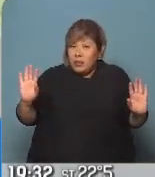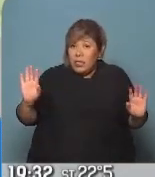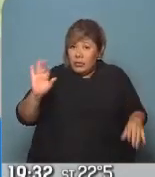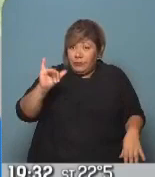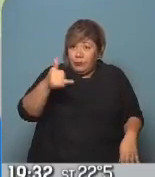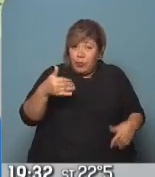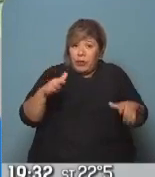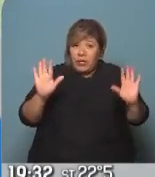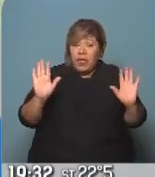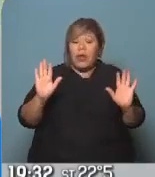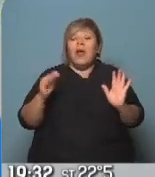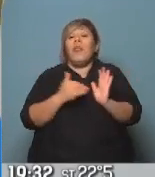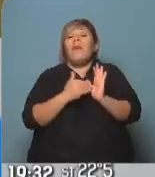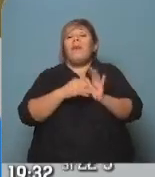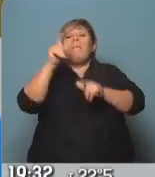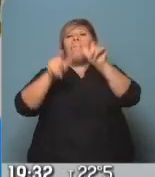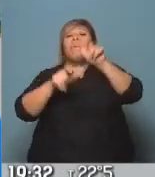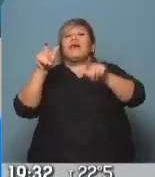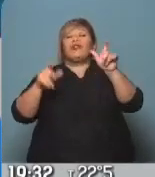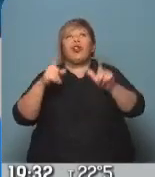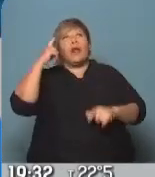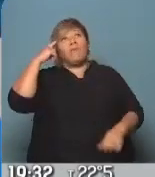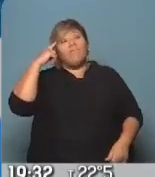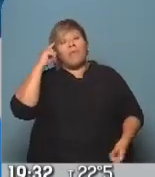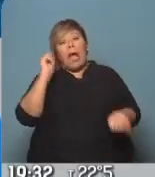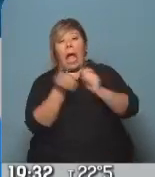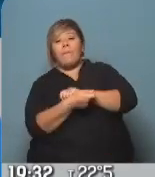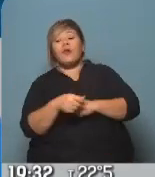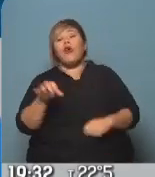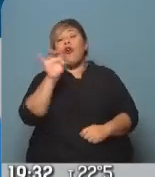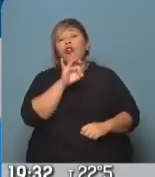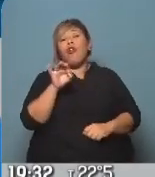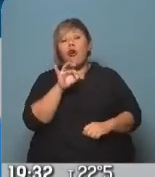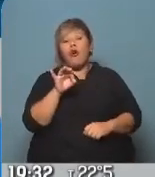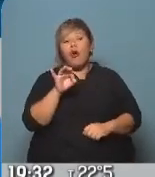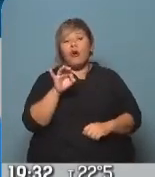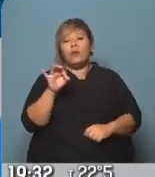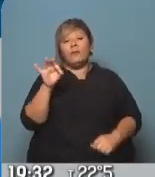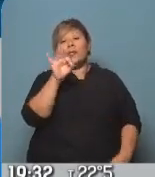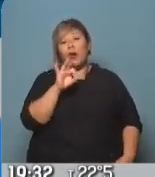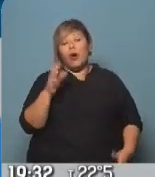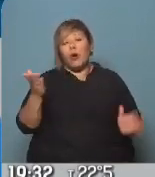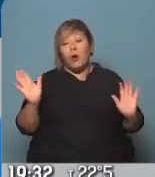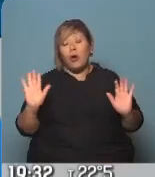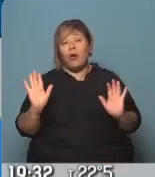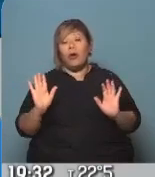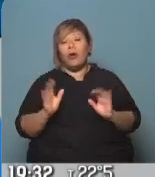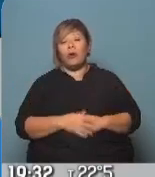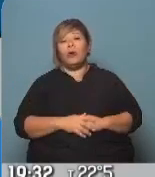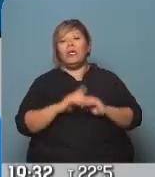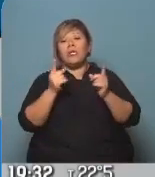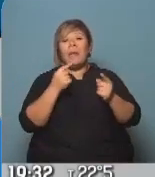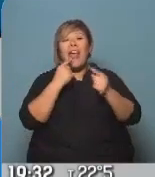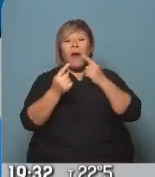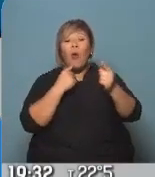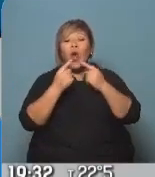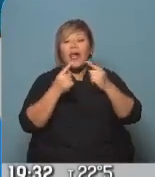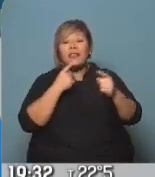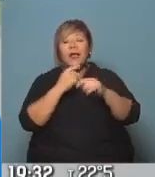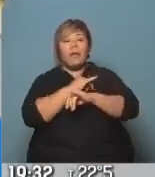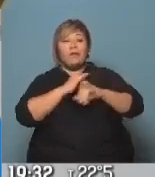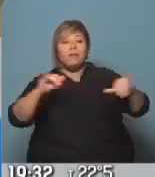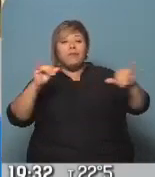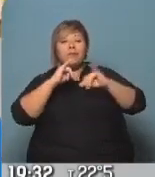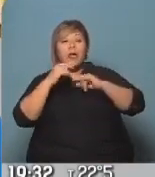electorado neuquino, quizá probablemente a partir de los datos que circulaban de las encuestas y